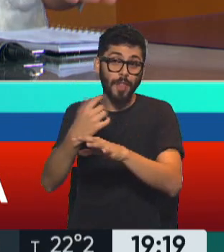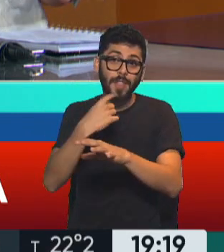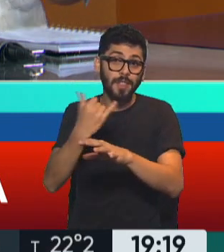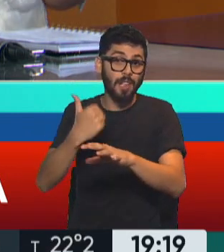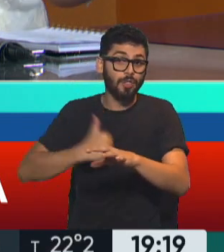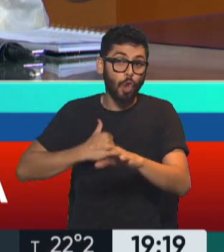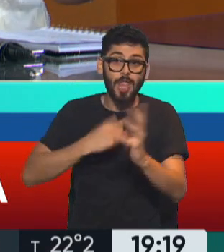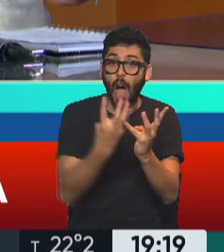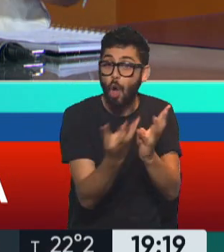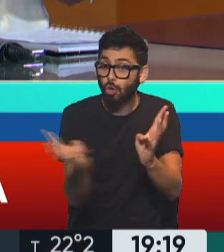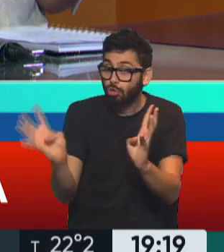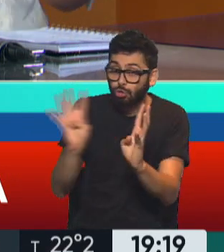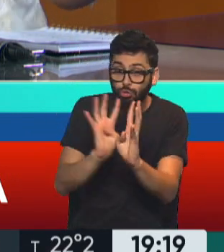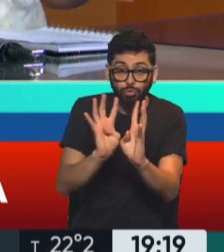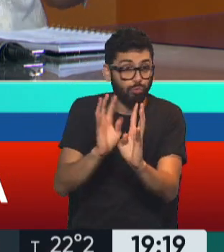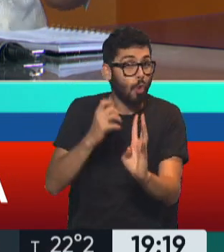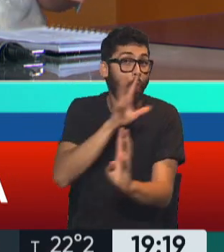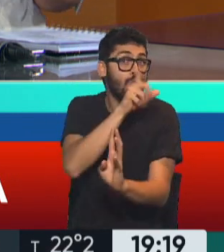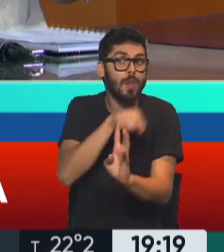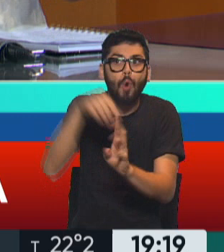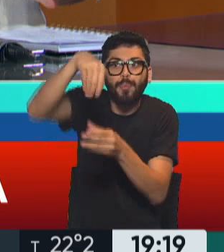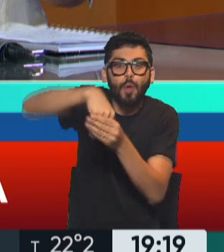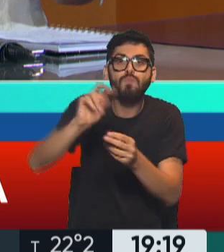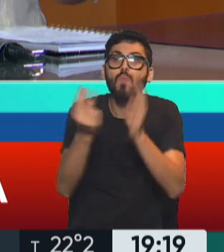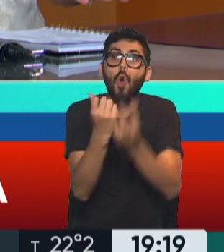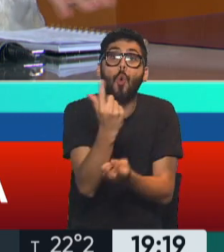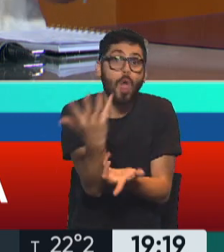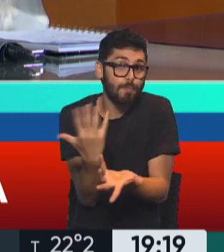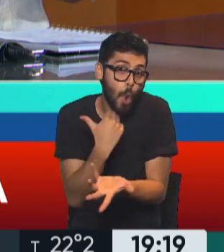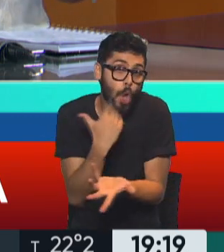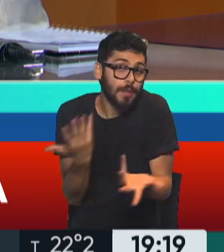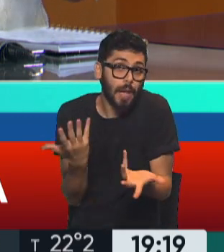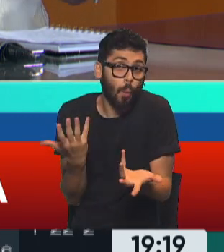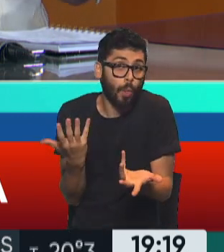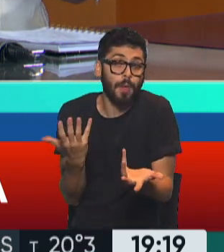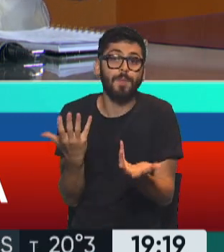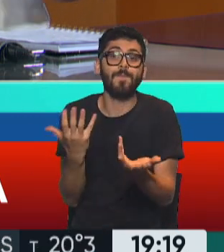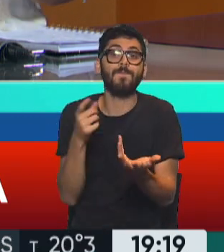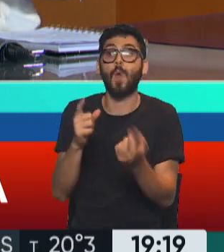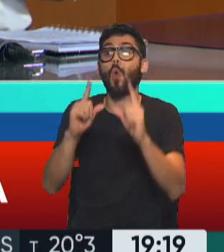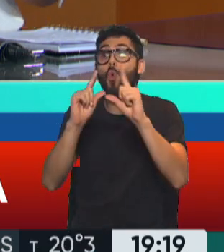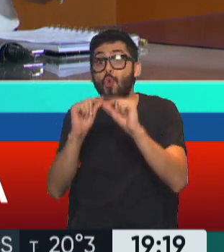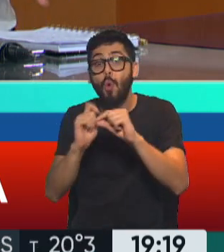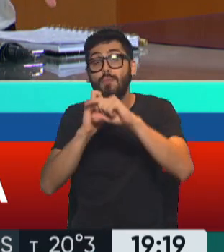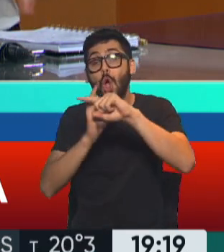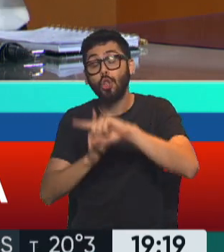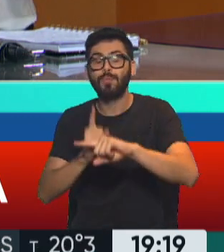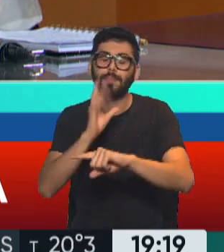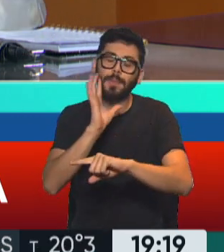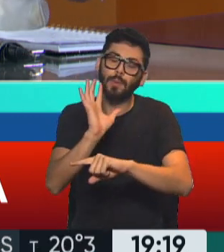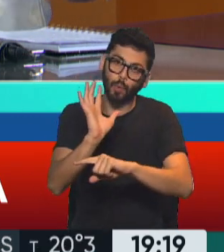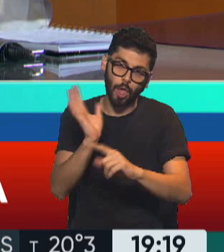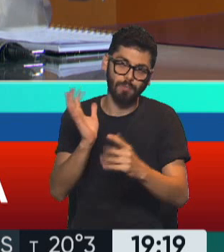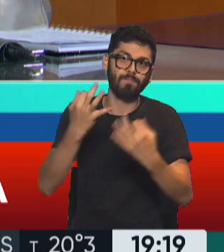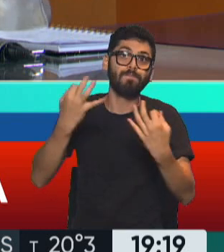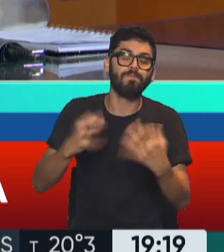y que no pueden saber, por ejemplo, cuántos muertos hay en esa región. Es decir, que son números que hay que tomar con mucho cuidado, pero